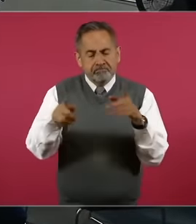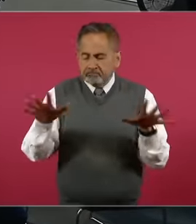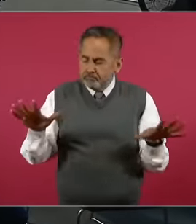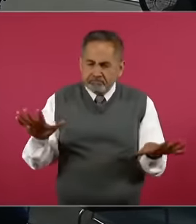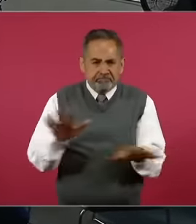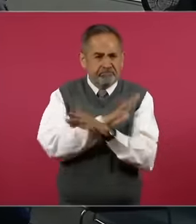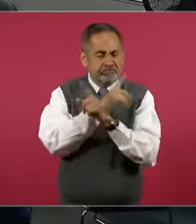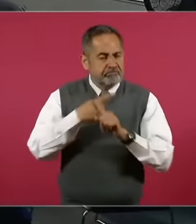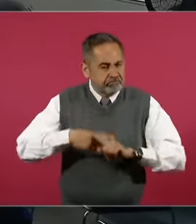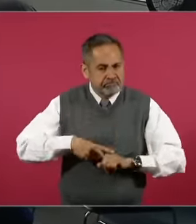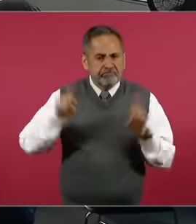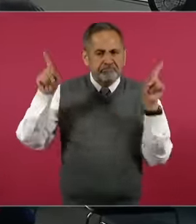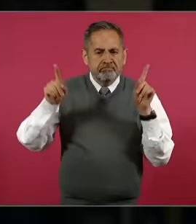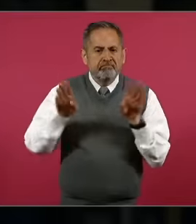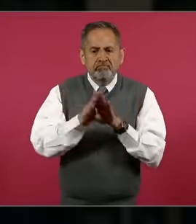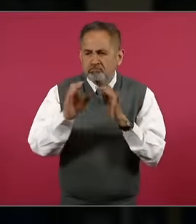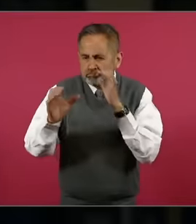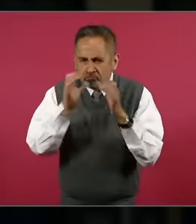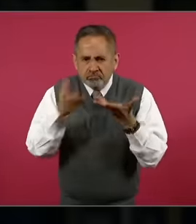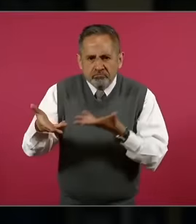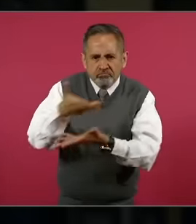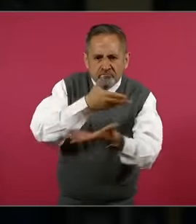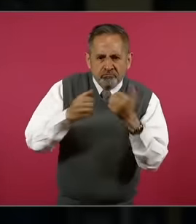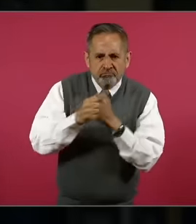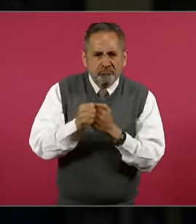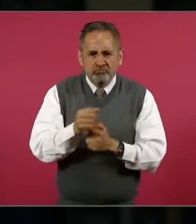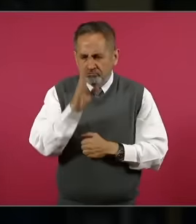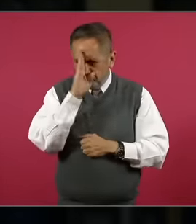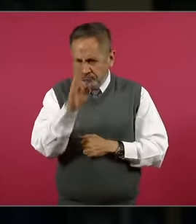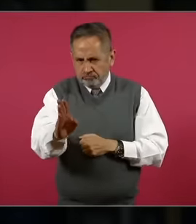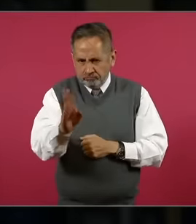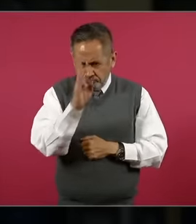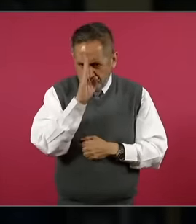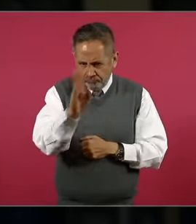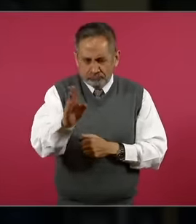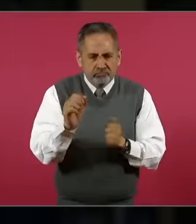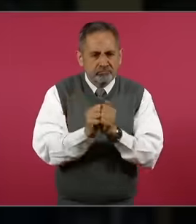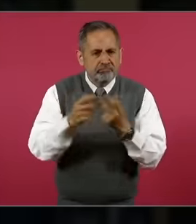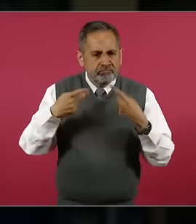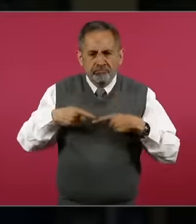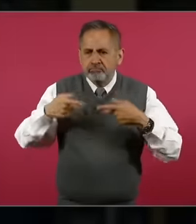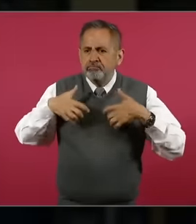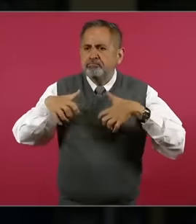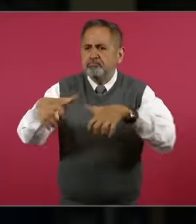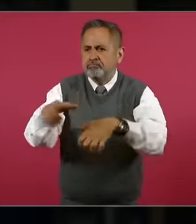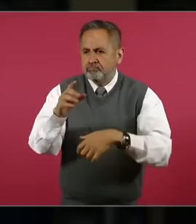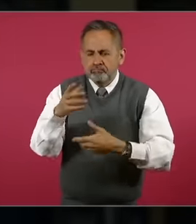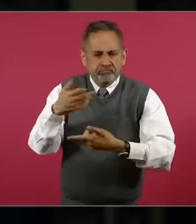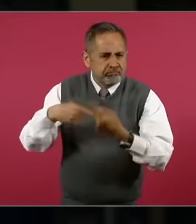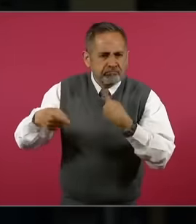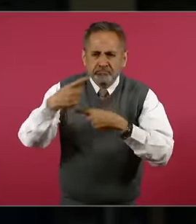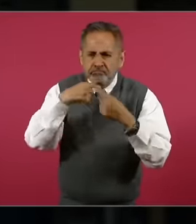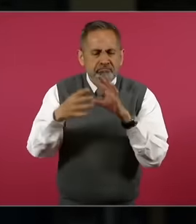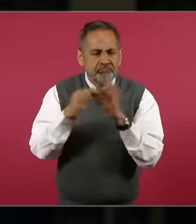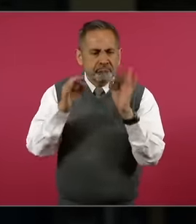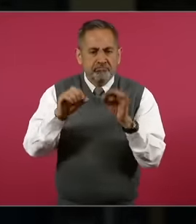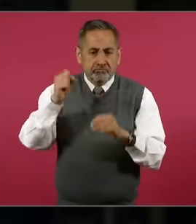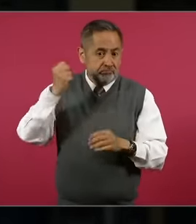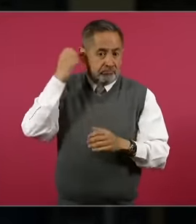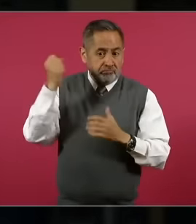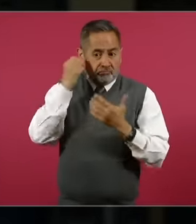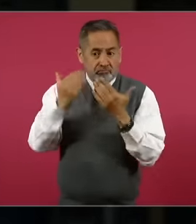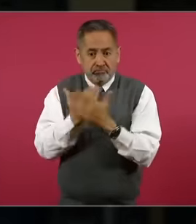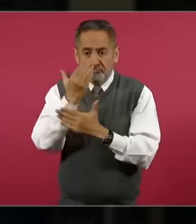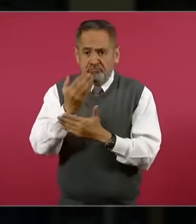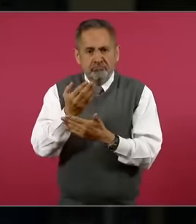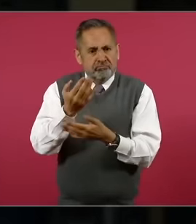sin precedentes en la comunicación a una sola línea entre el presidente y el pueblo de México, convirtiendo las mañaneras en el